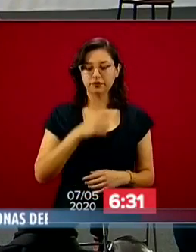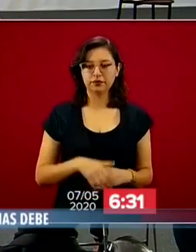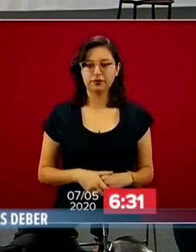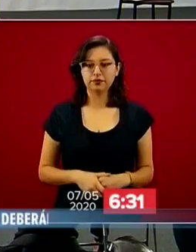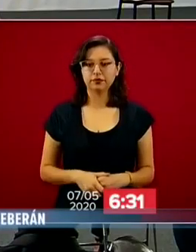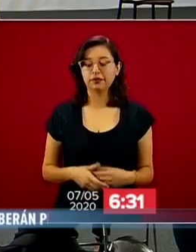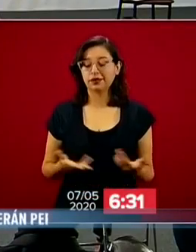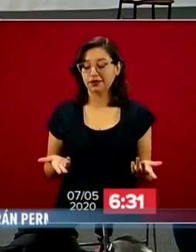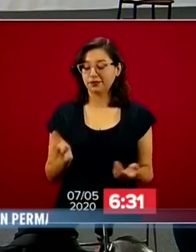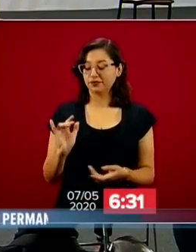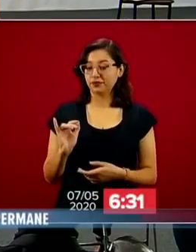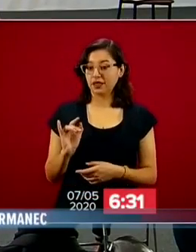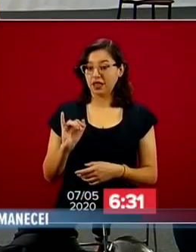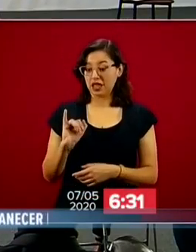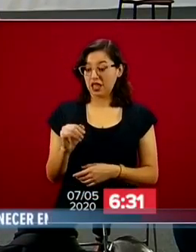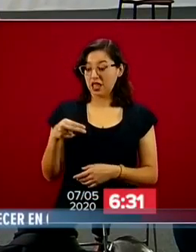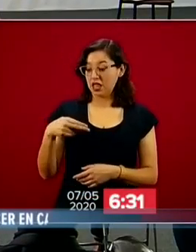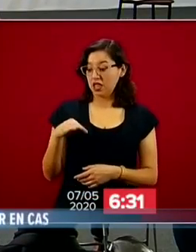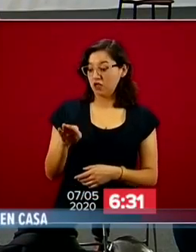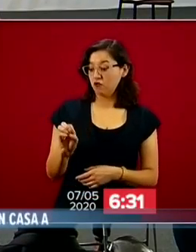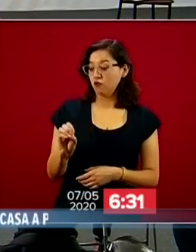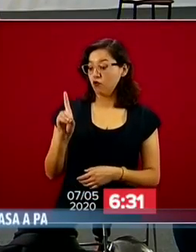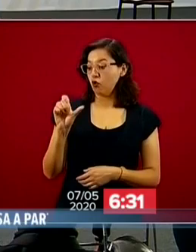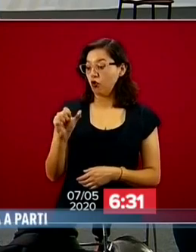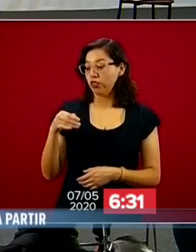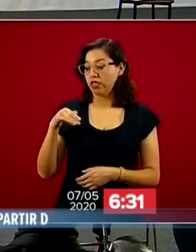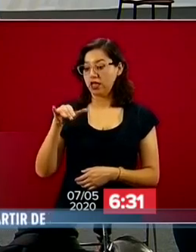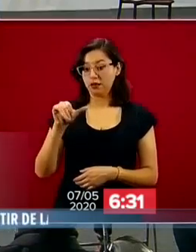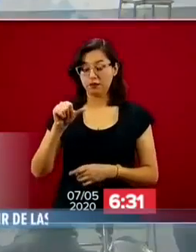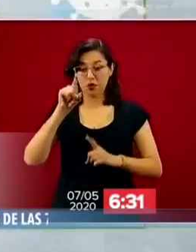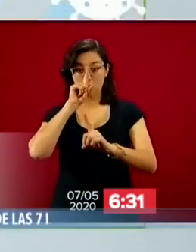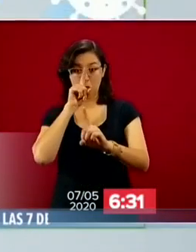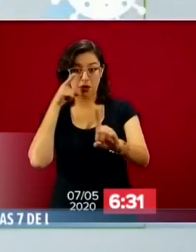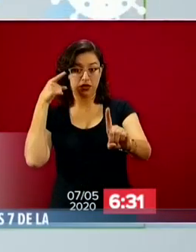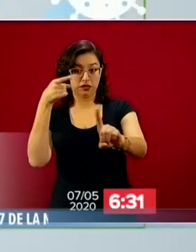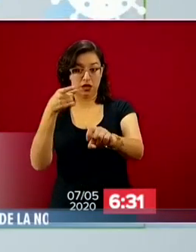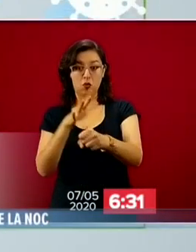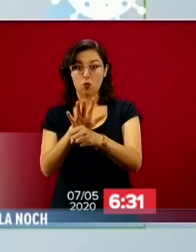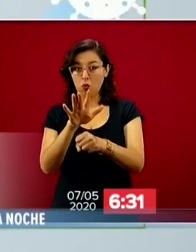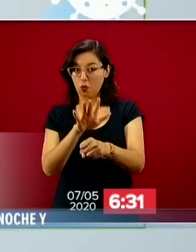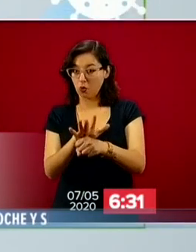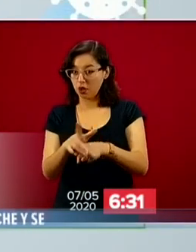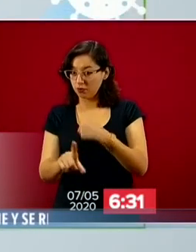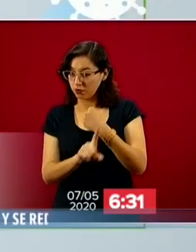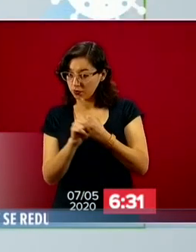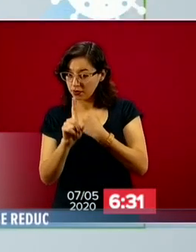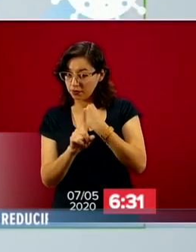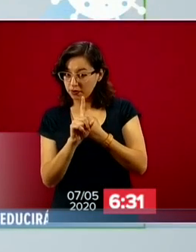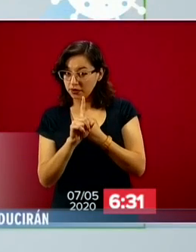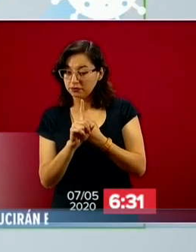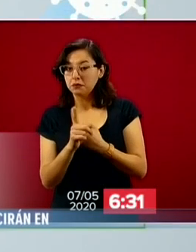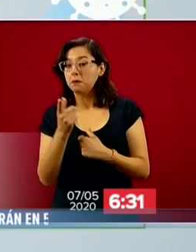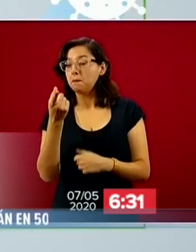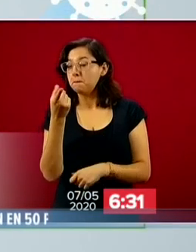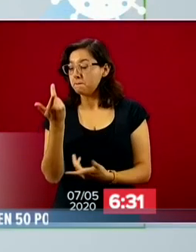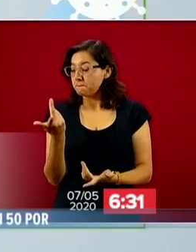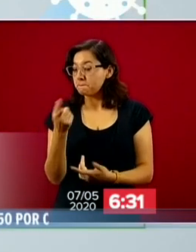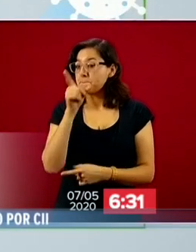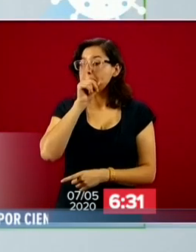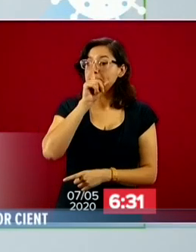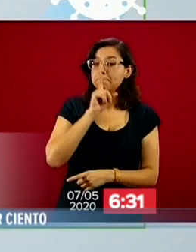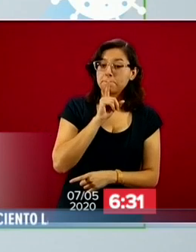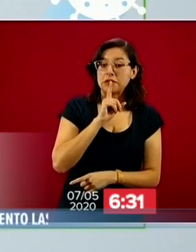infodemia no es sólo un problema de contenidos falsos, exagerados o de medias verdades, que también